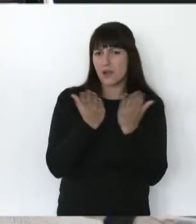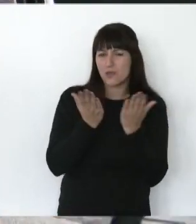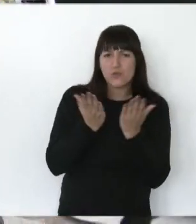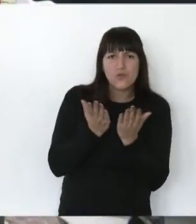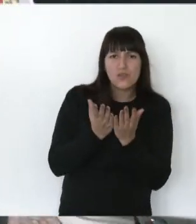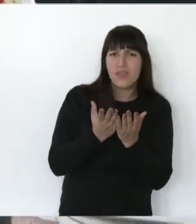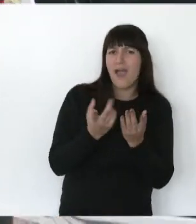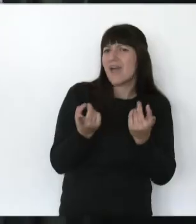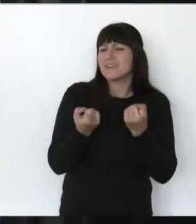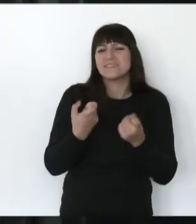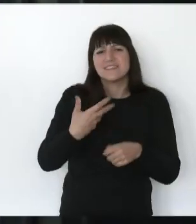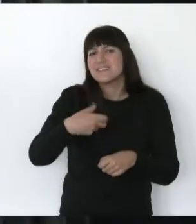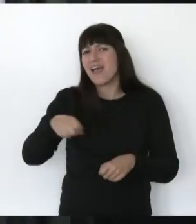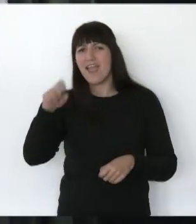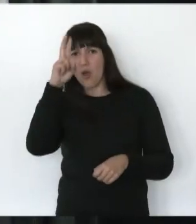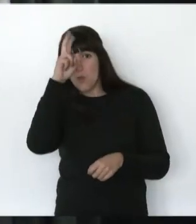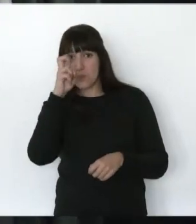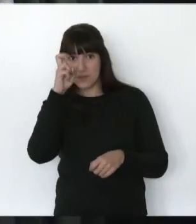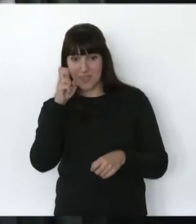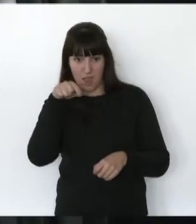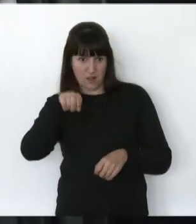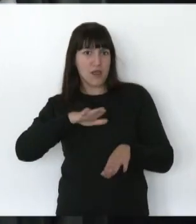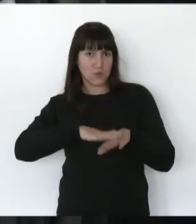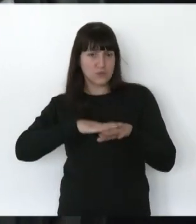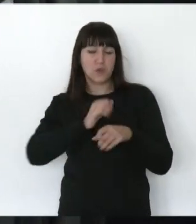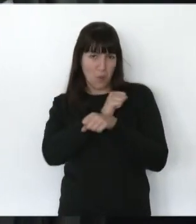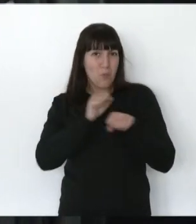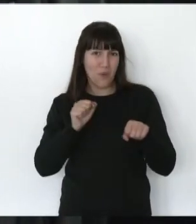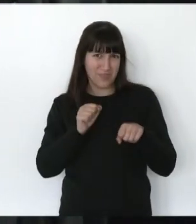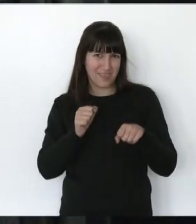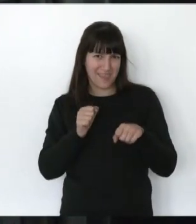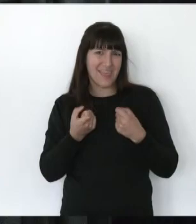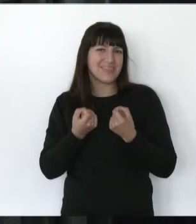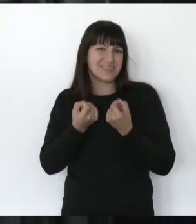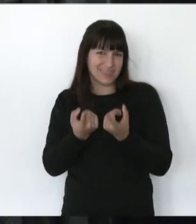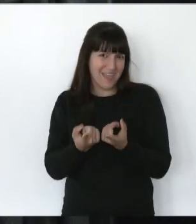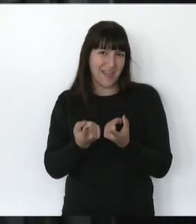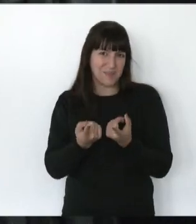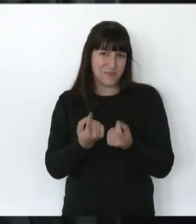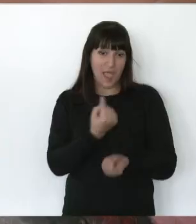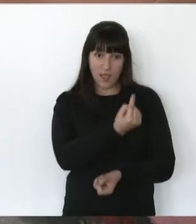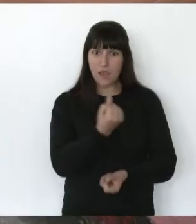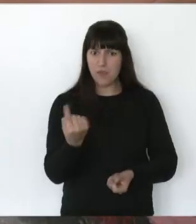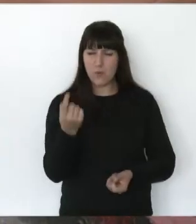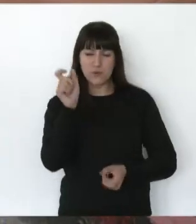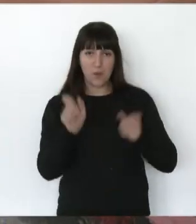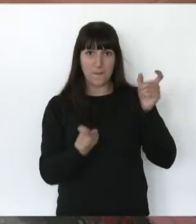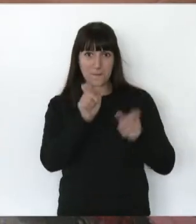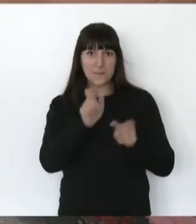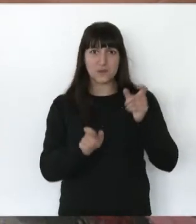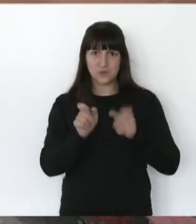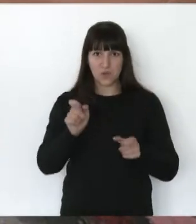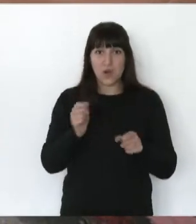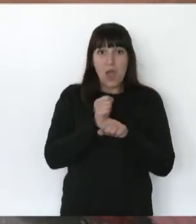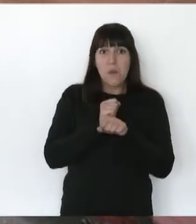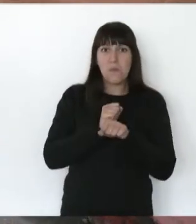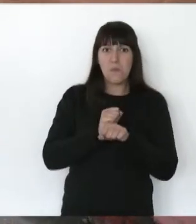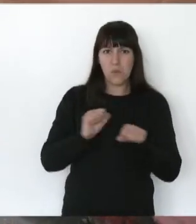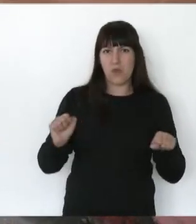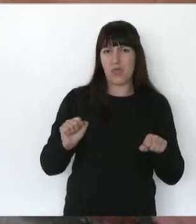trabajar, tiene que ir a una institución médica. Y esto permite hacer eso, permite que la